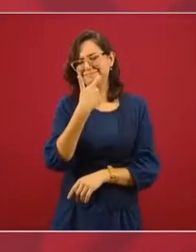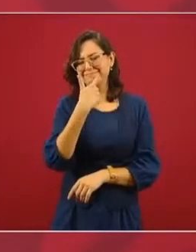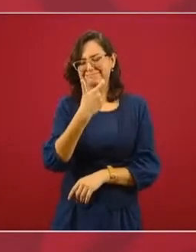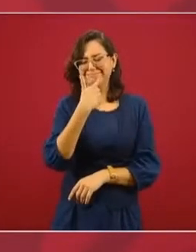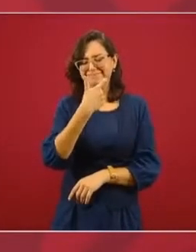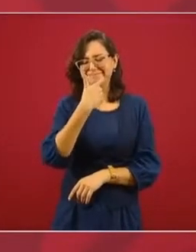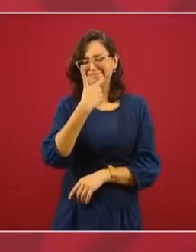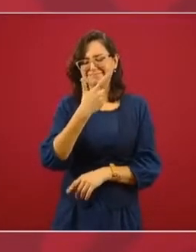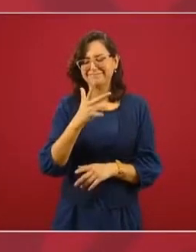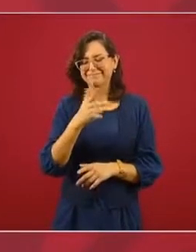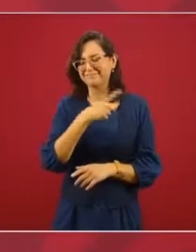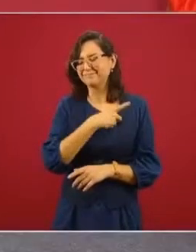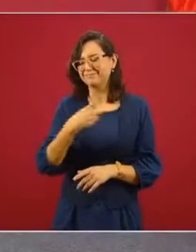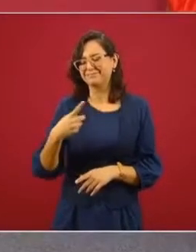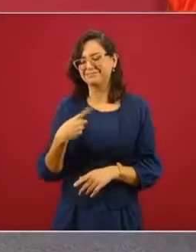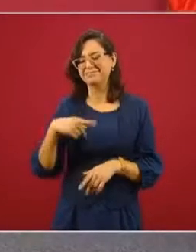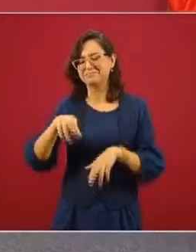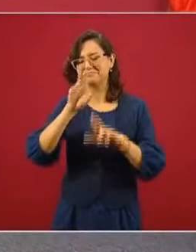sea, nada de